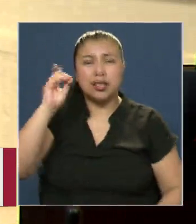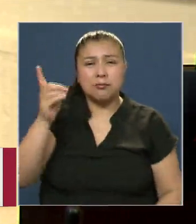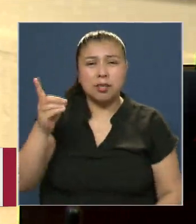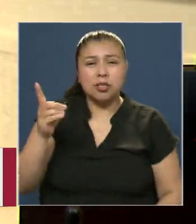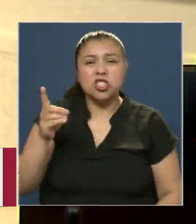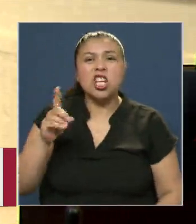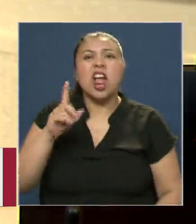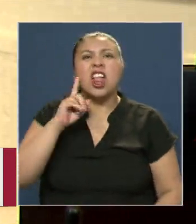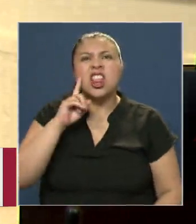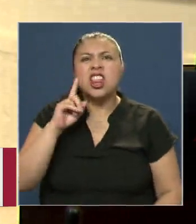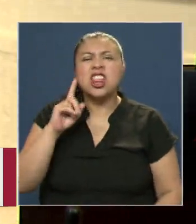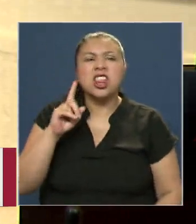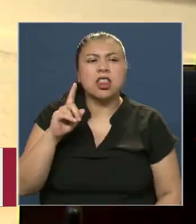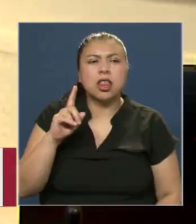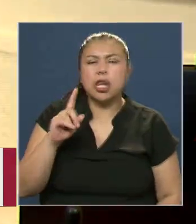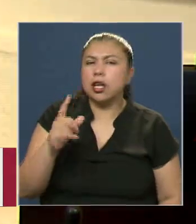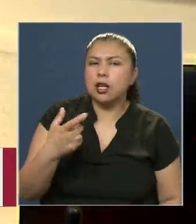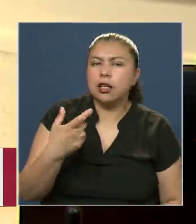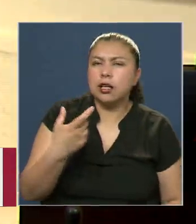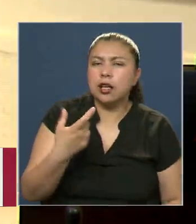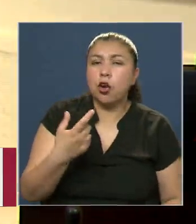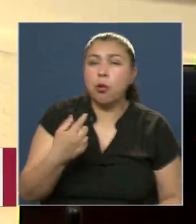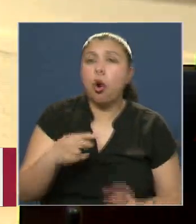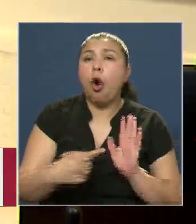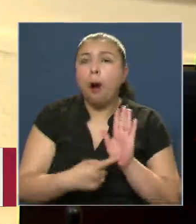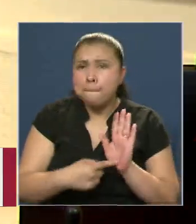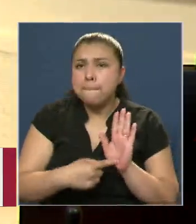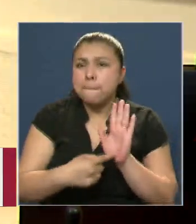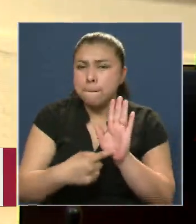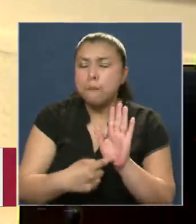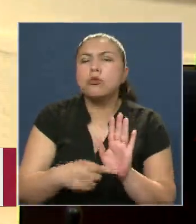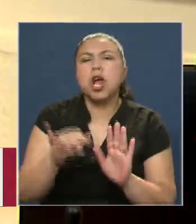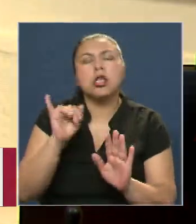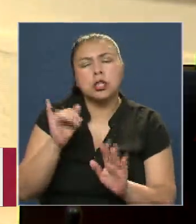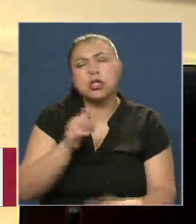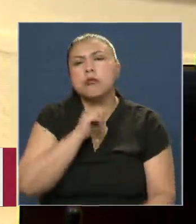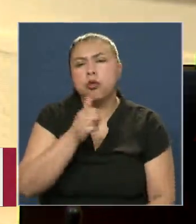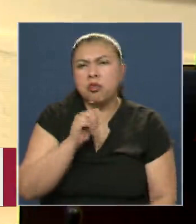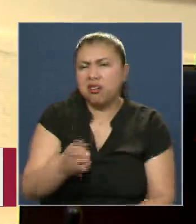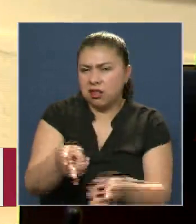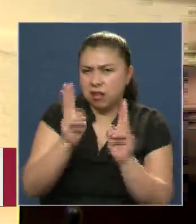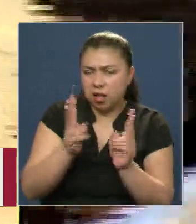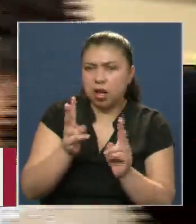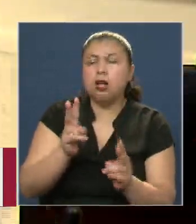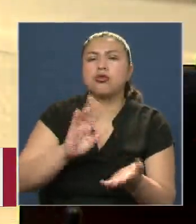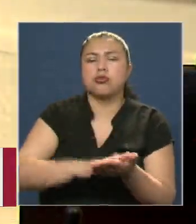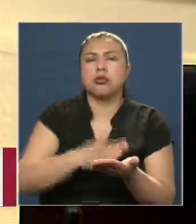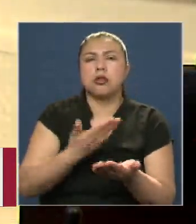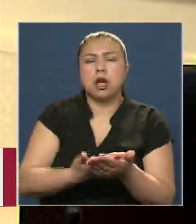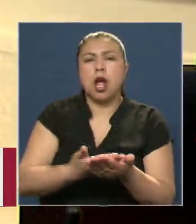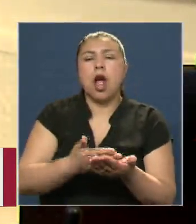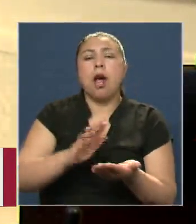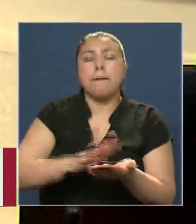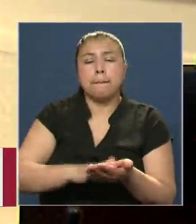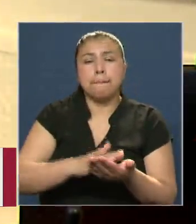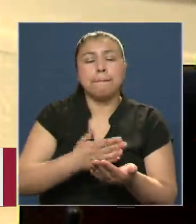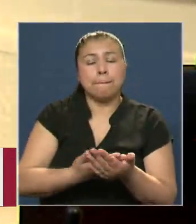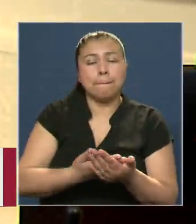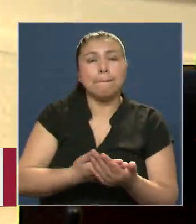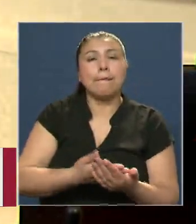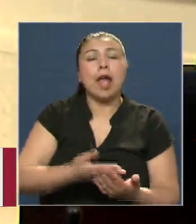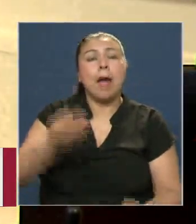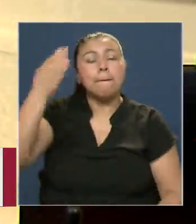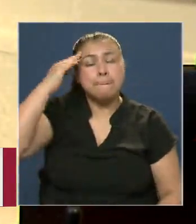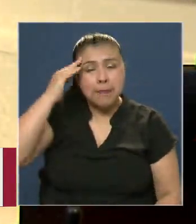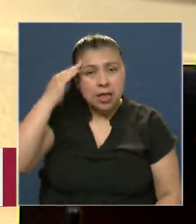que acreditar pobreza para tener que acceder a un derecho humano, que es el derecho humano a la salud, al bienestar, a la salud mental. Así que vamos a votar a